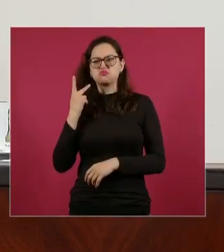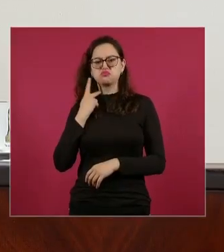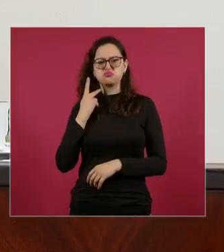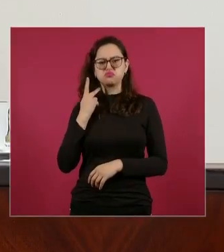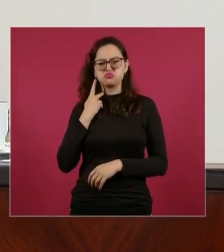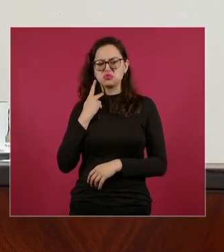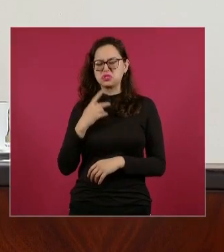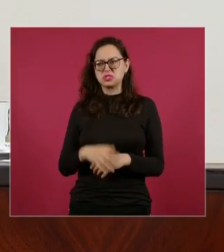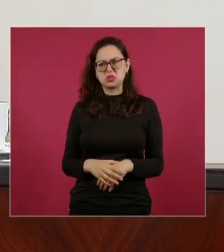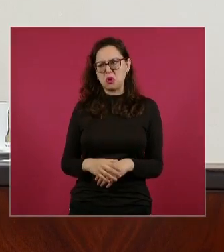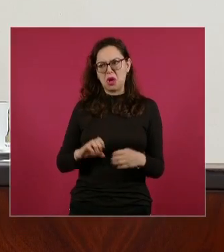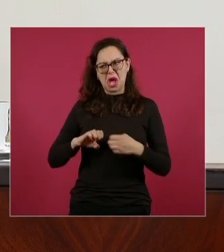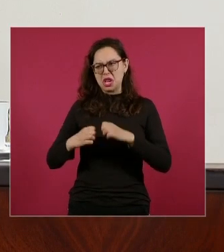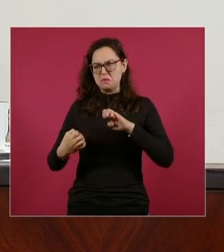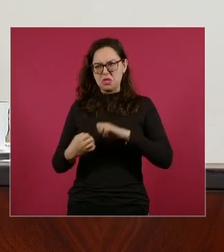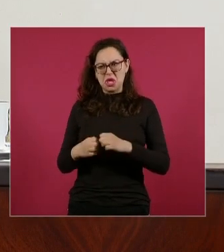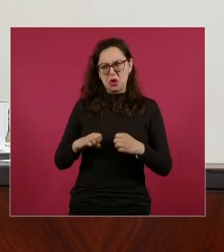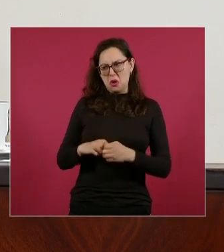entre enemigos,